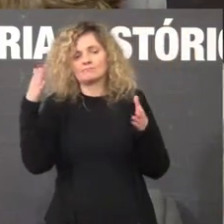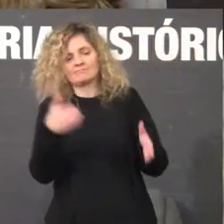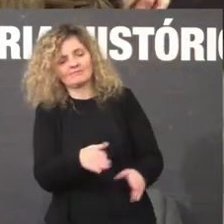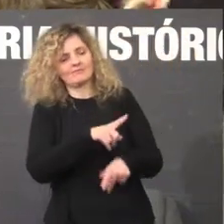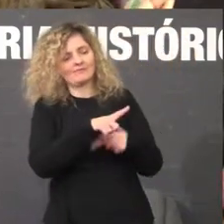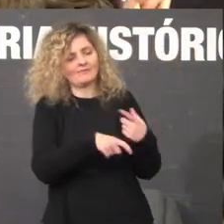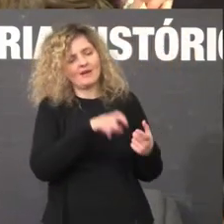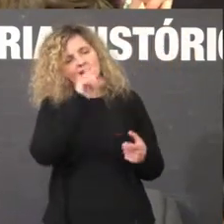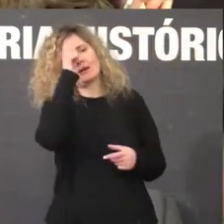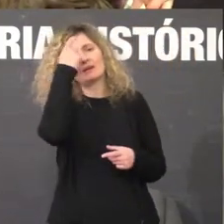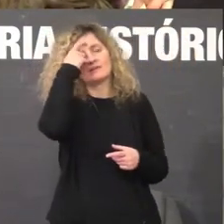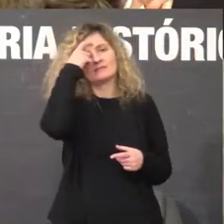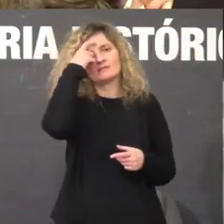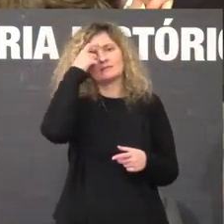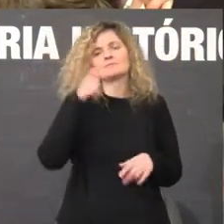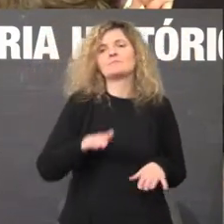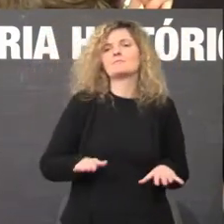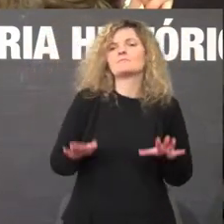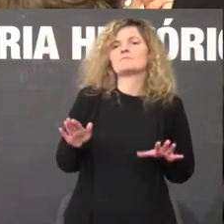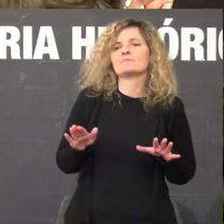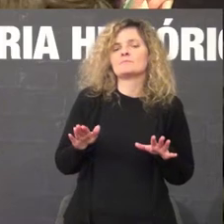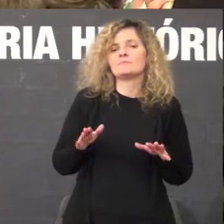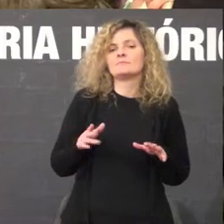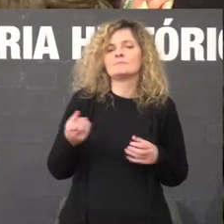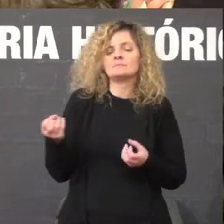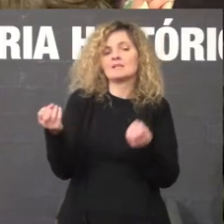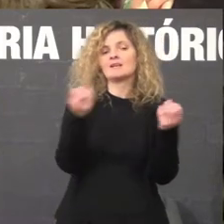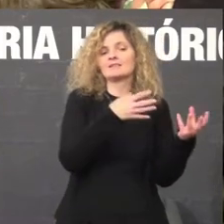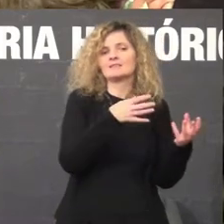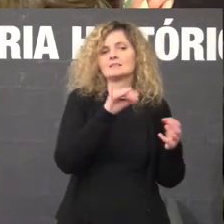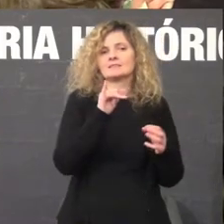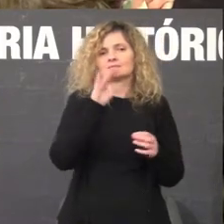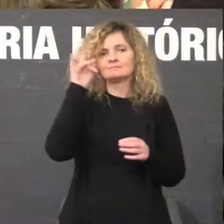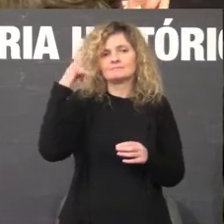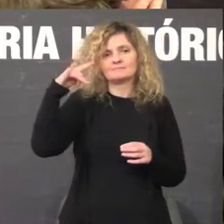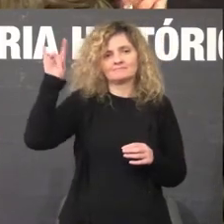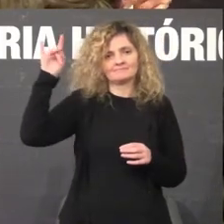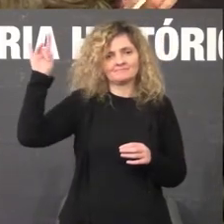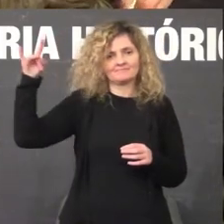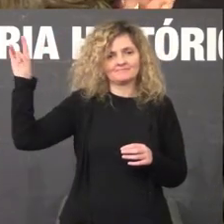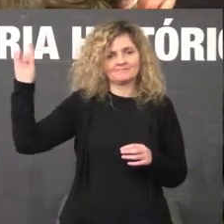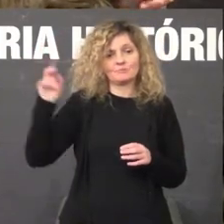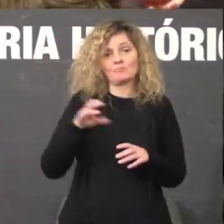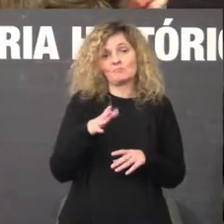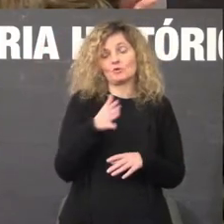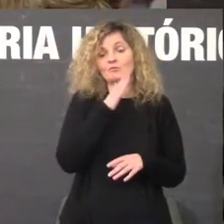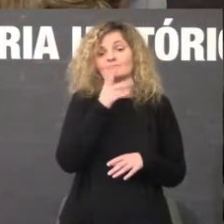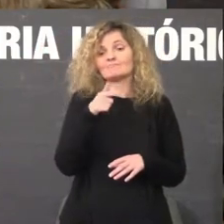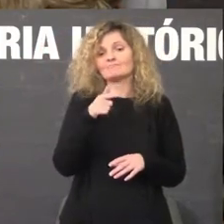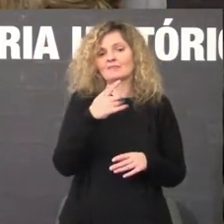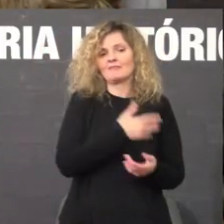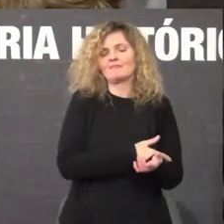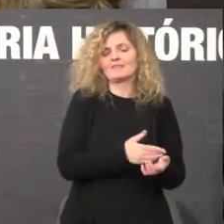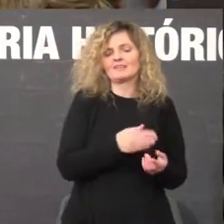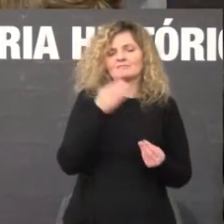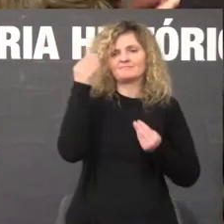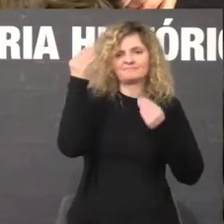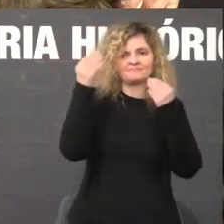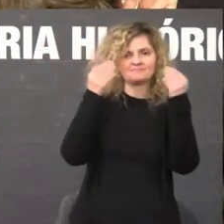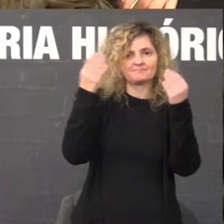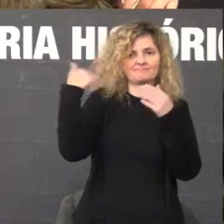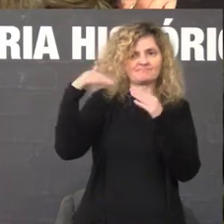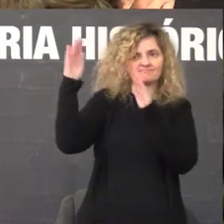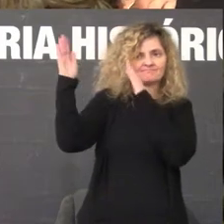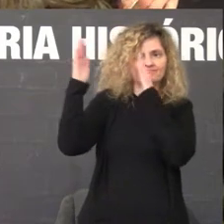tal, los conceptos, ¿eh? Y le llegan que sigue juergueando por ahí, ¿no? Y entonces Franco piensa, un pensamiento muy de la época,